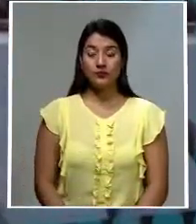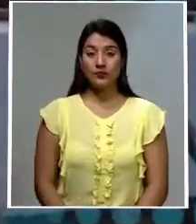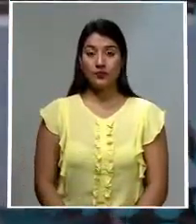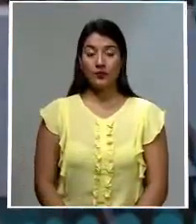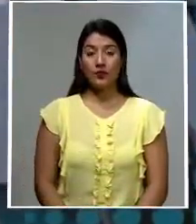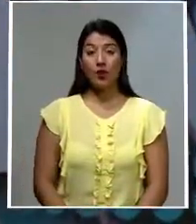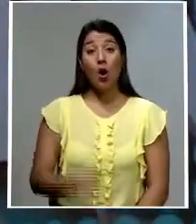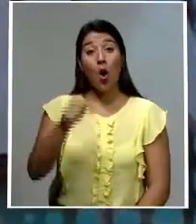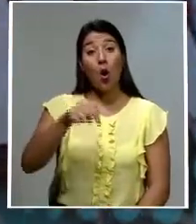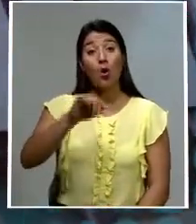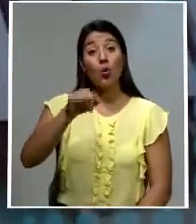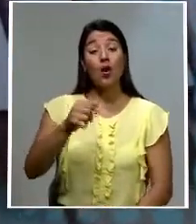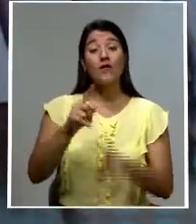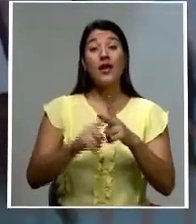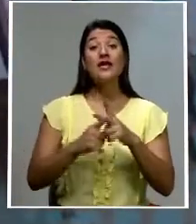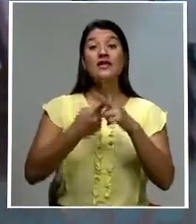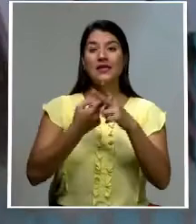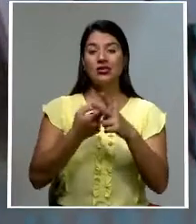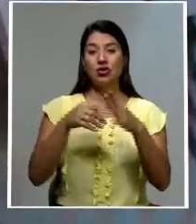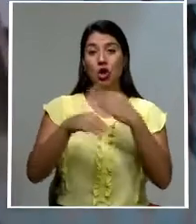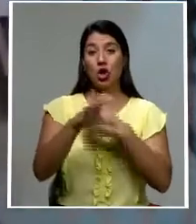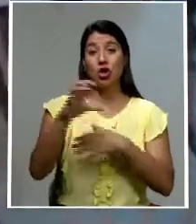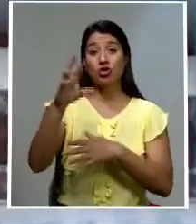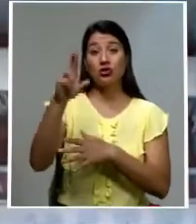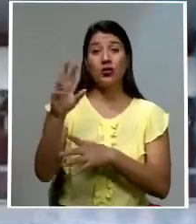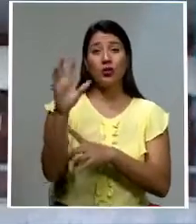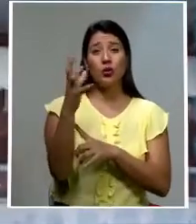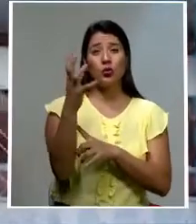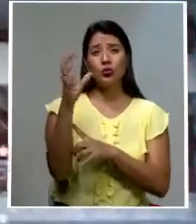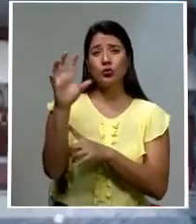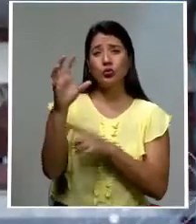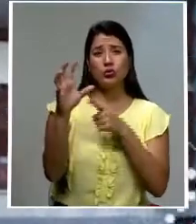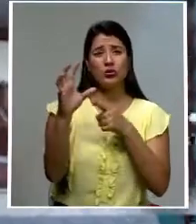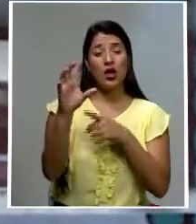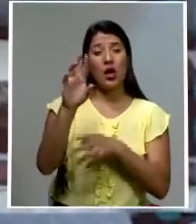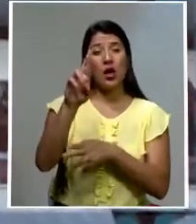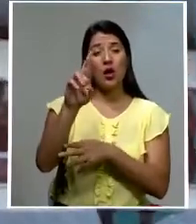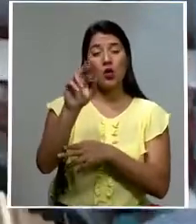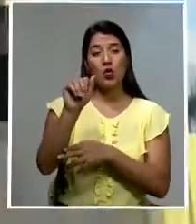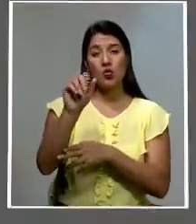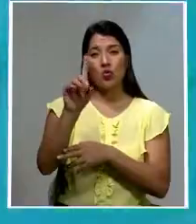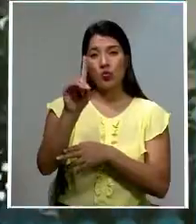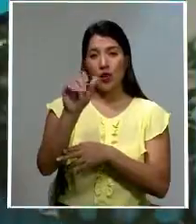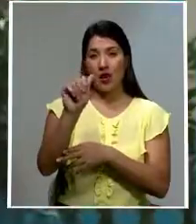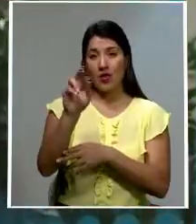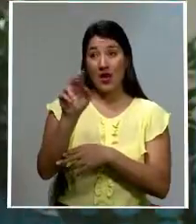Este jueves inició operaciones en Costa Rica, el radar espacial más avanzado del mundo.